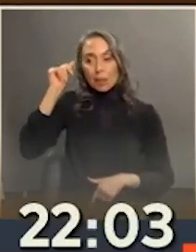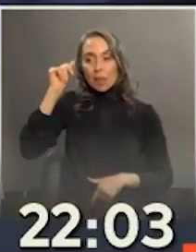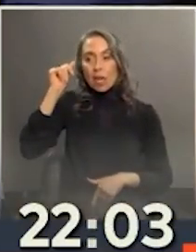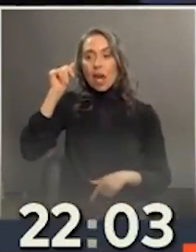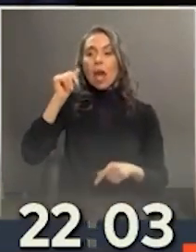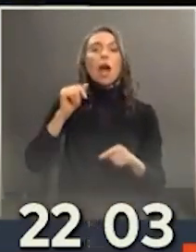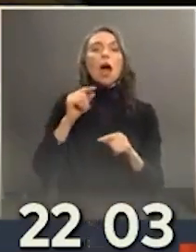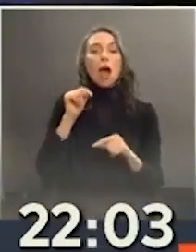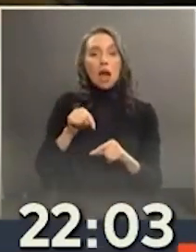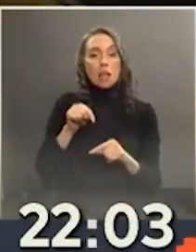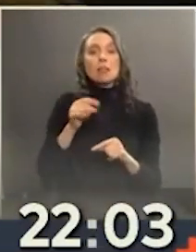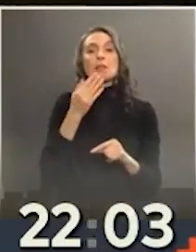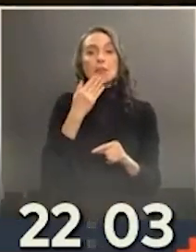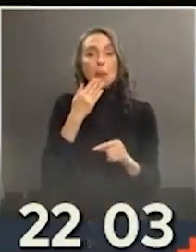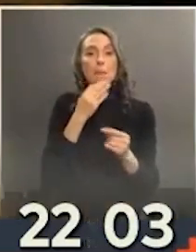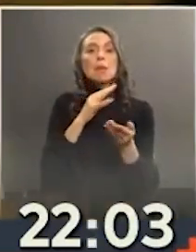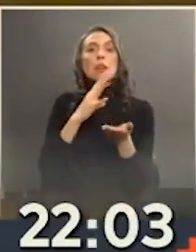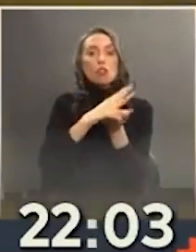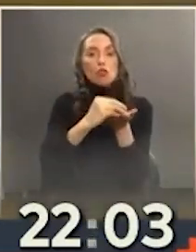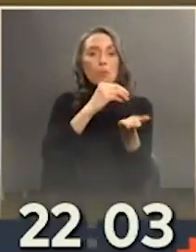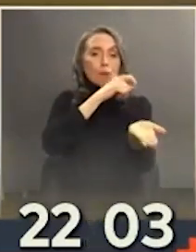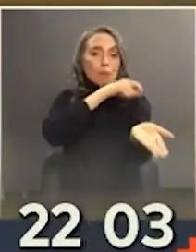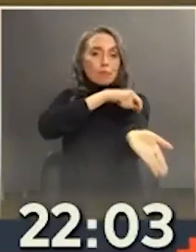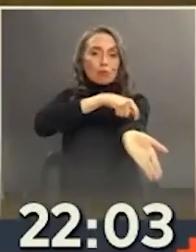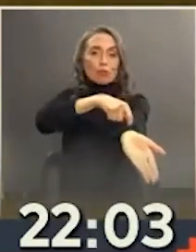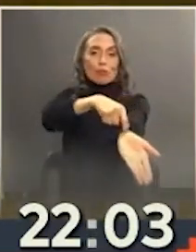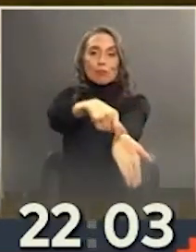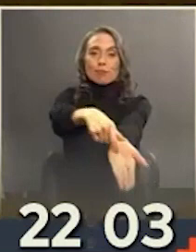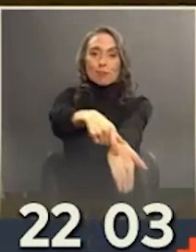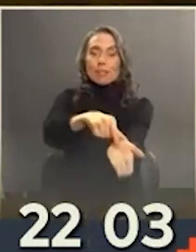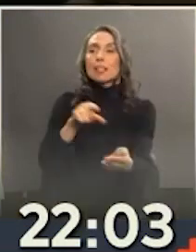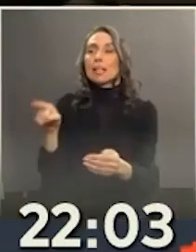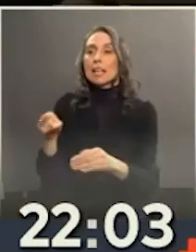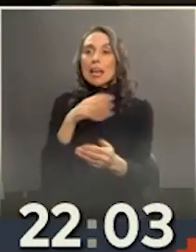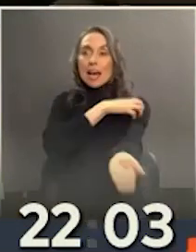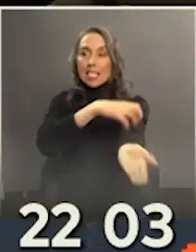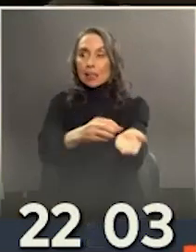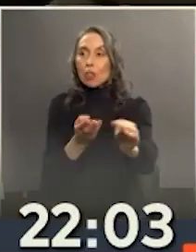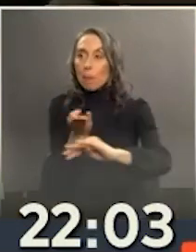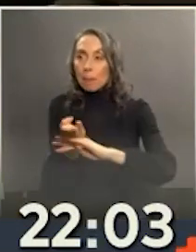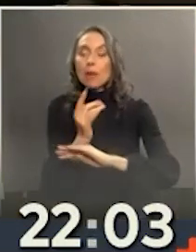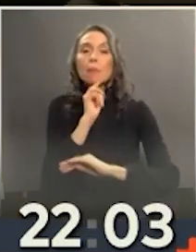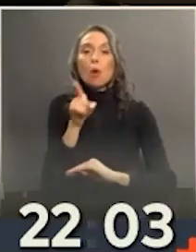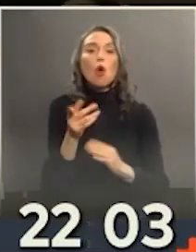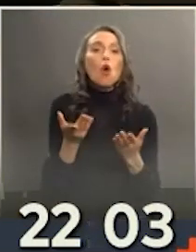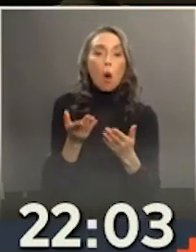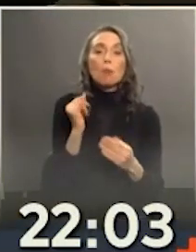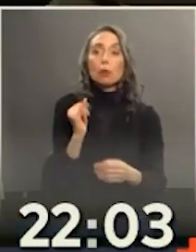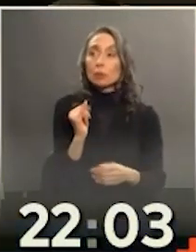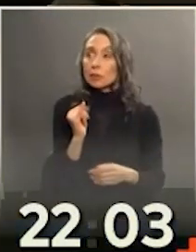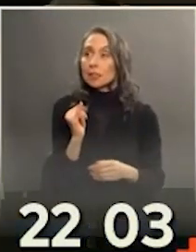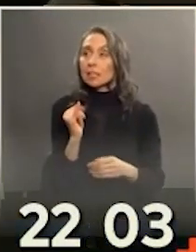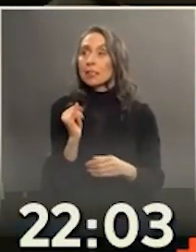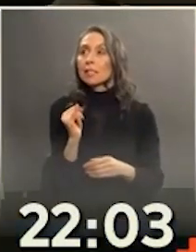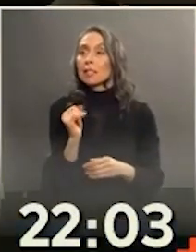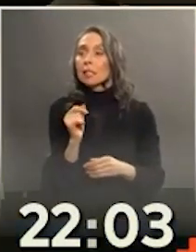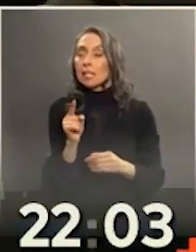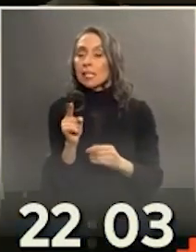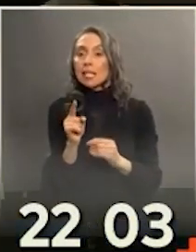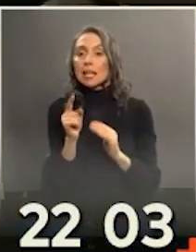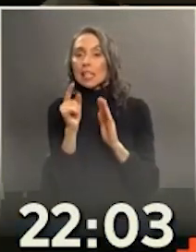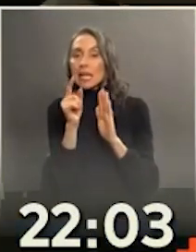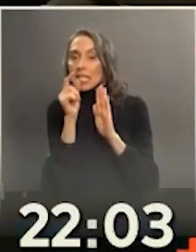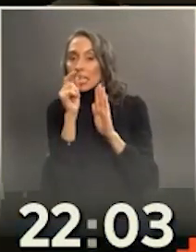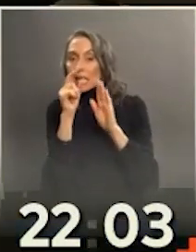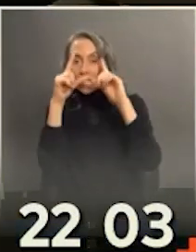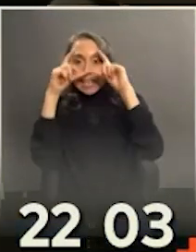regiones y llegar a todos con nuestros productos. ¿Les piden de regiones? Sí. ¿O les preguntan cómo es eso? O sea, en verdad por Instagram, oye, te